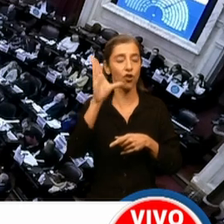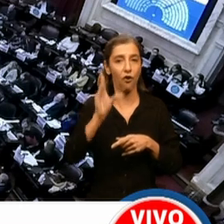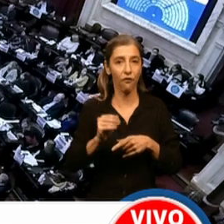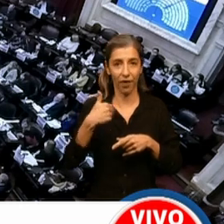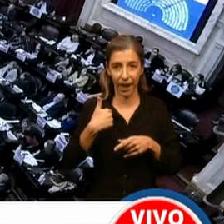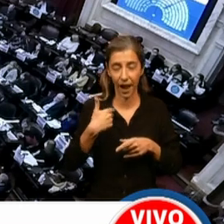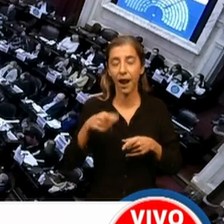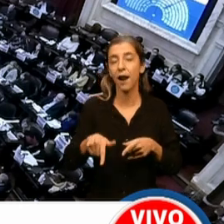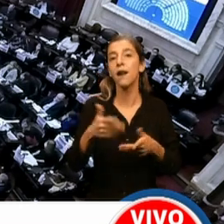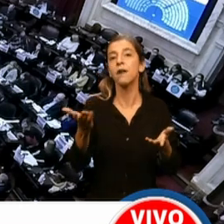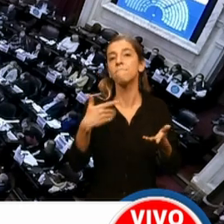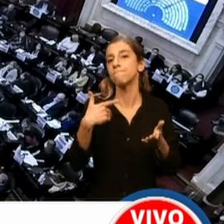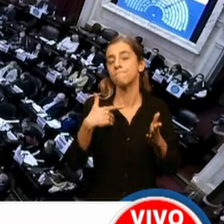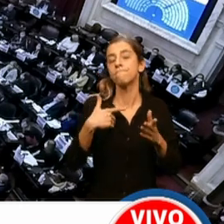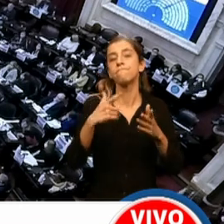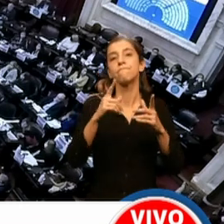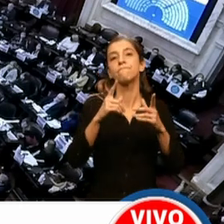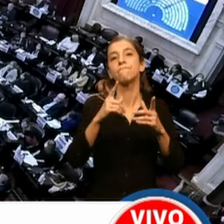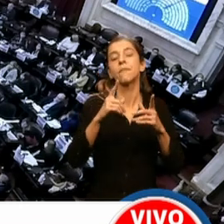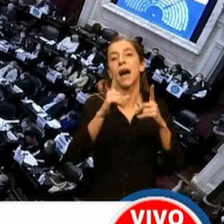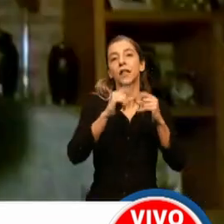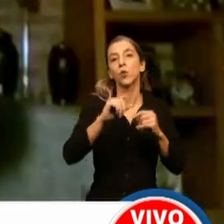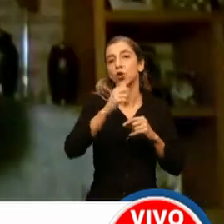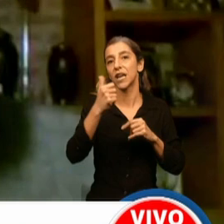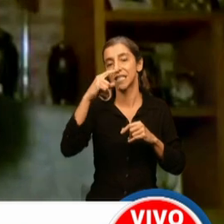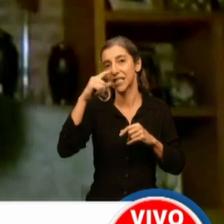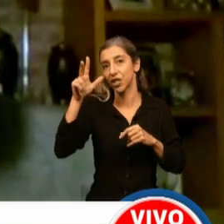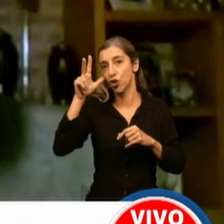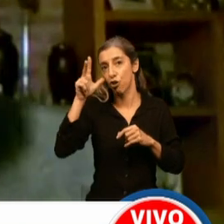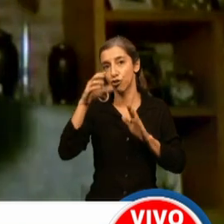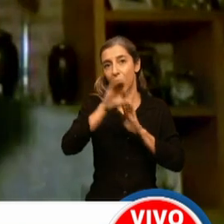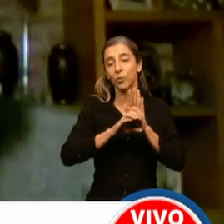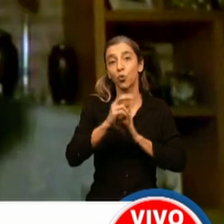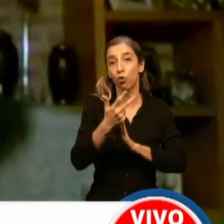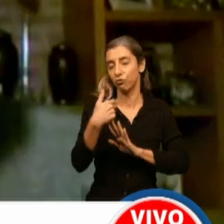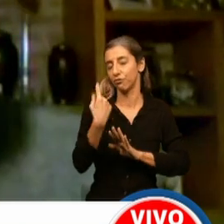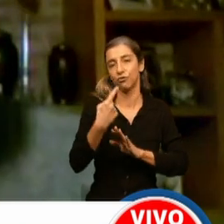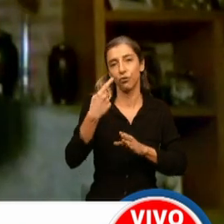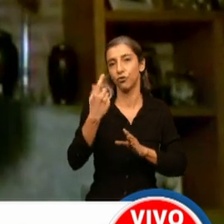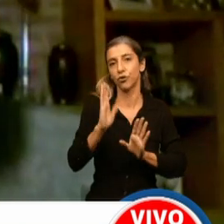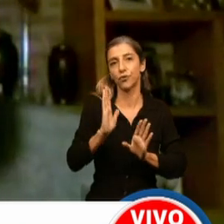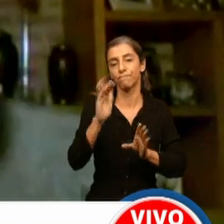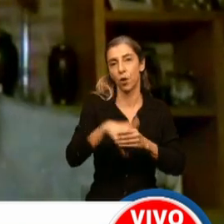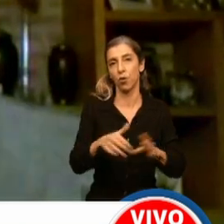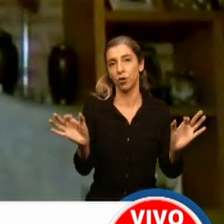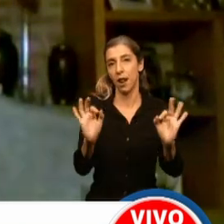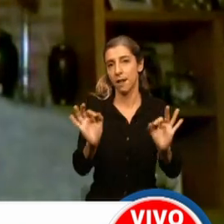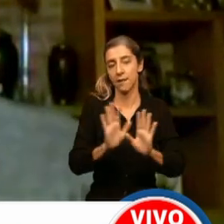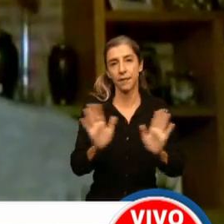3 artículos 6 7 y 8 y las razones han sido claramente expresadas